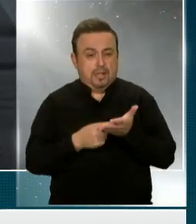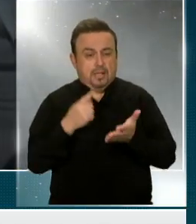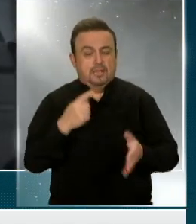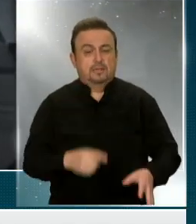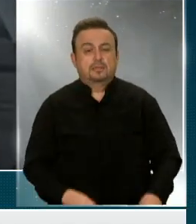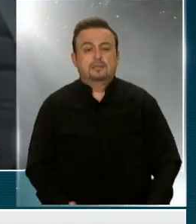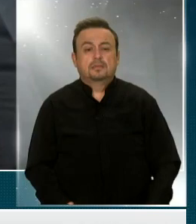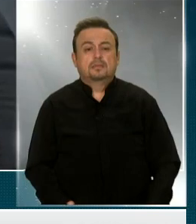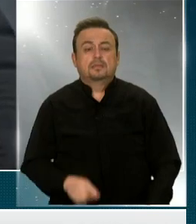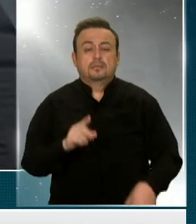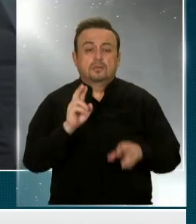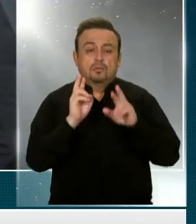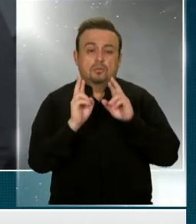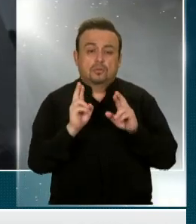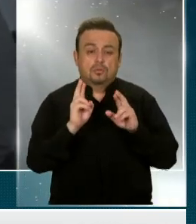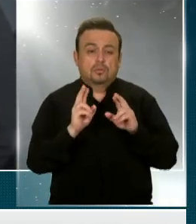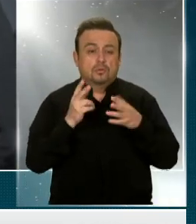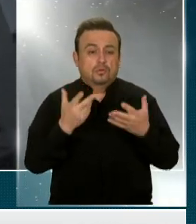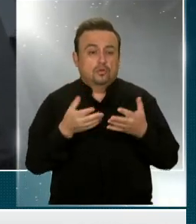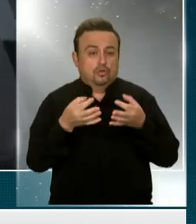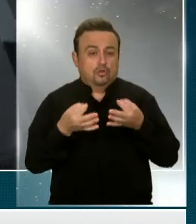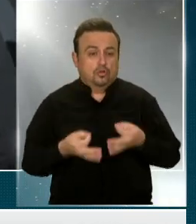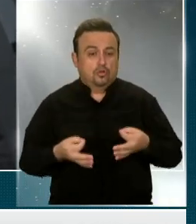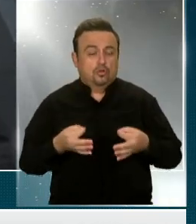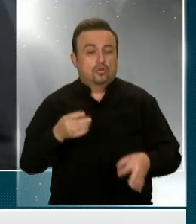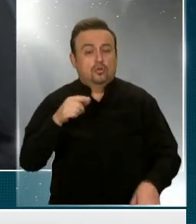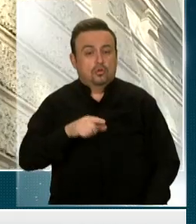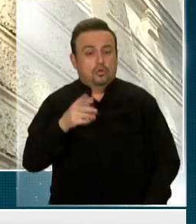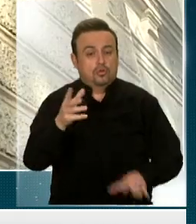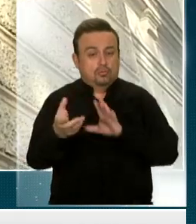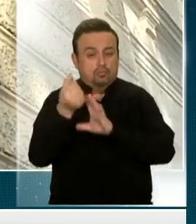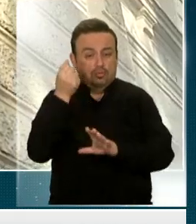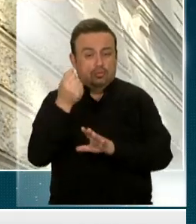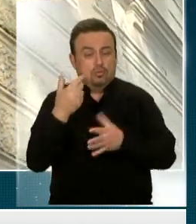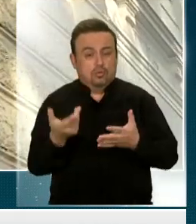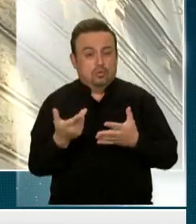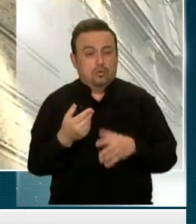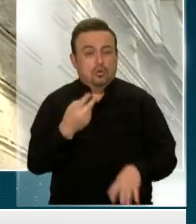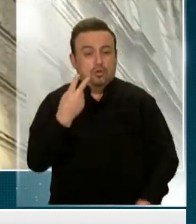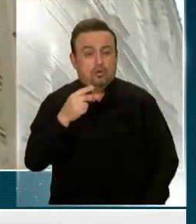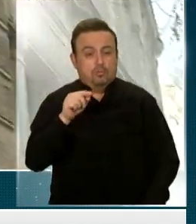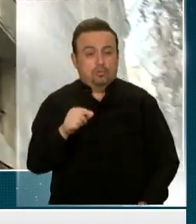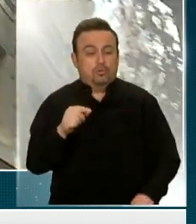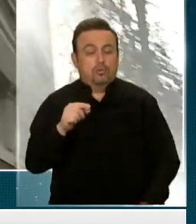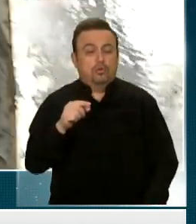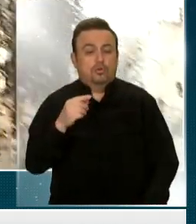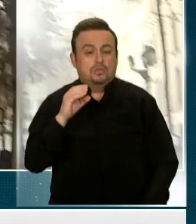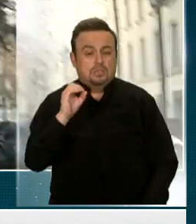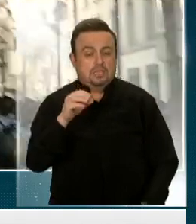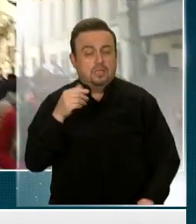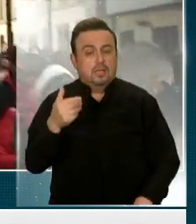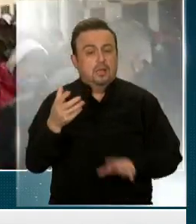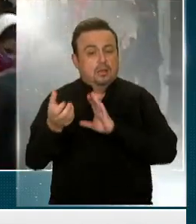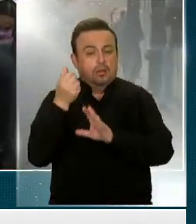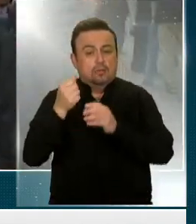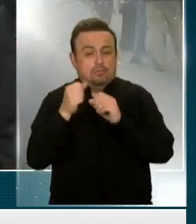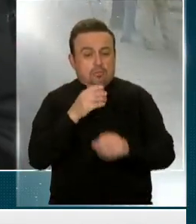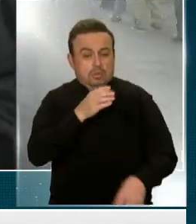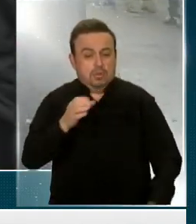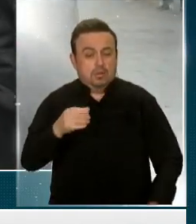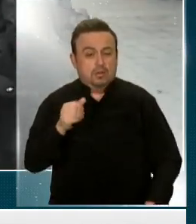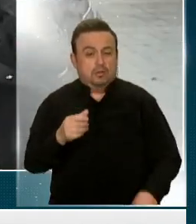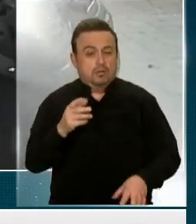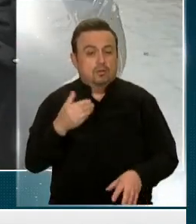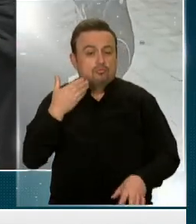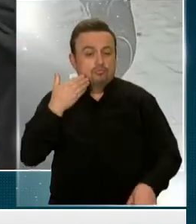500.000 pesos, y esperamos que en total, ¿no es cierto?, el retiro del 2.0 más estas personas que puedan retirar